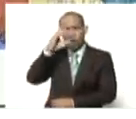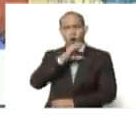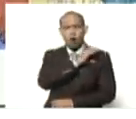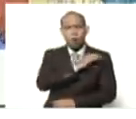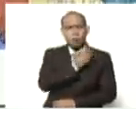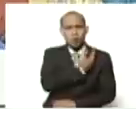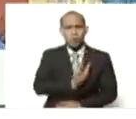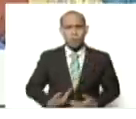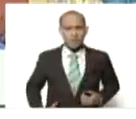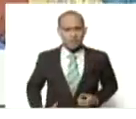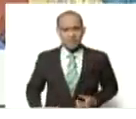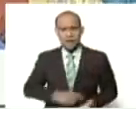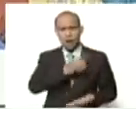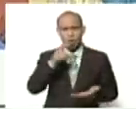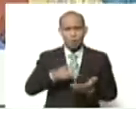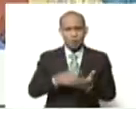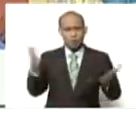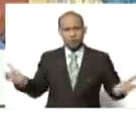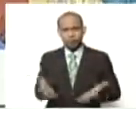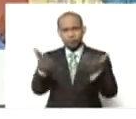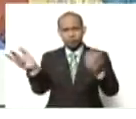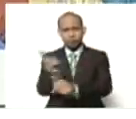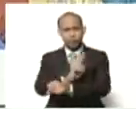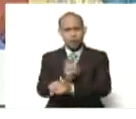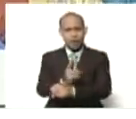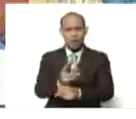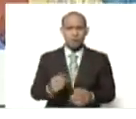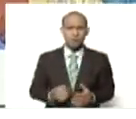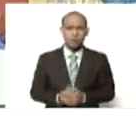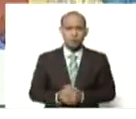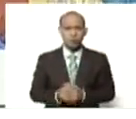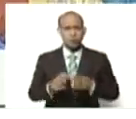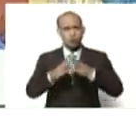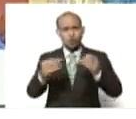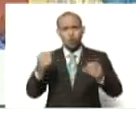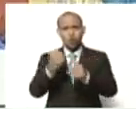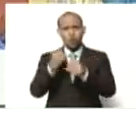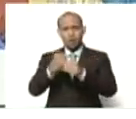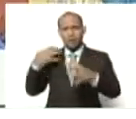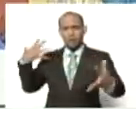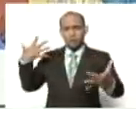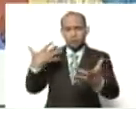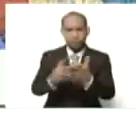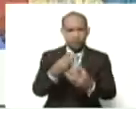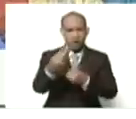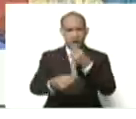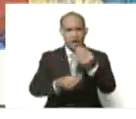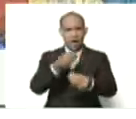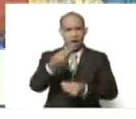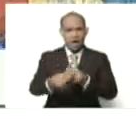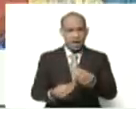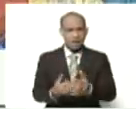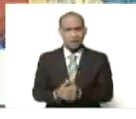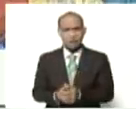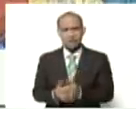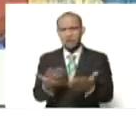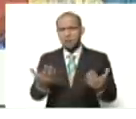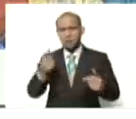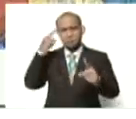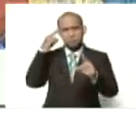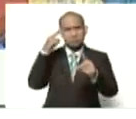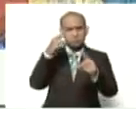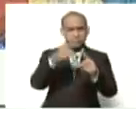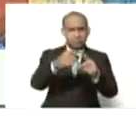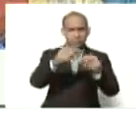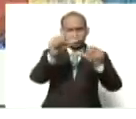presidencial para acelerar todo el trabajo que ya se viene articulando para una